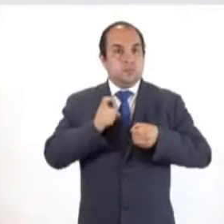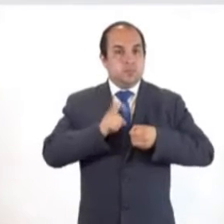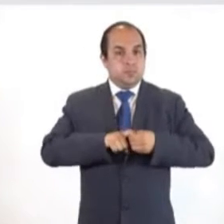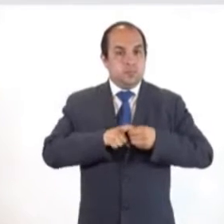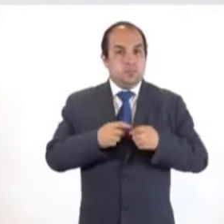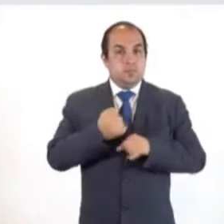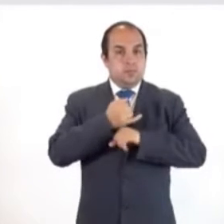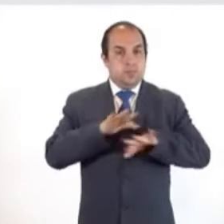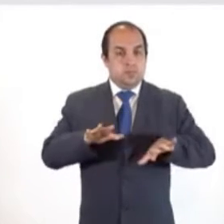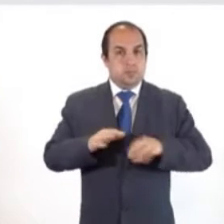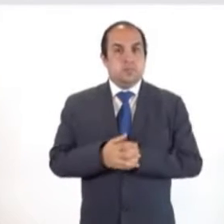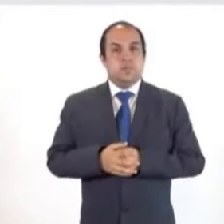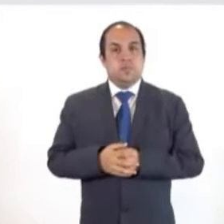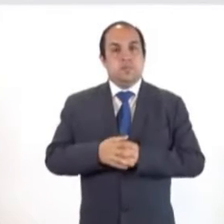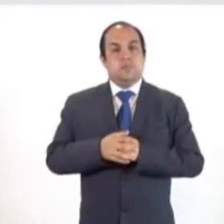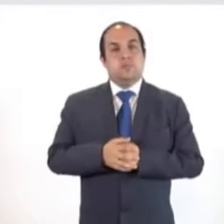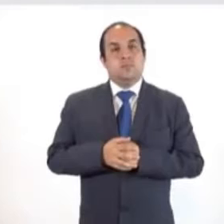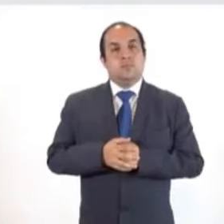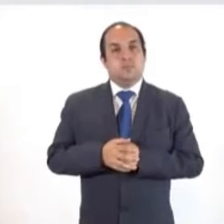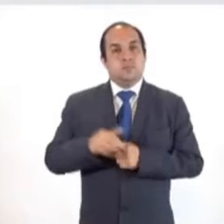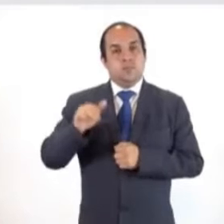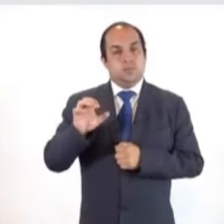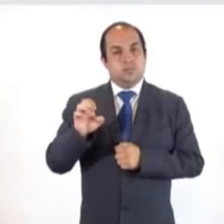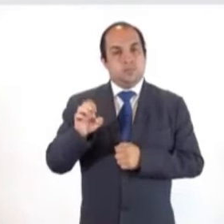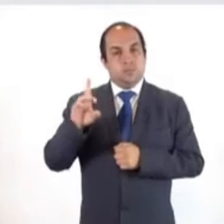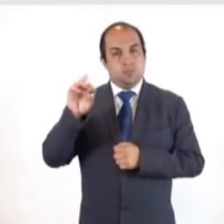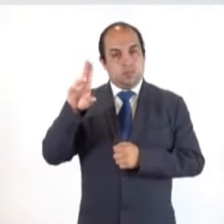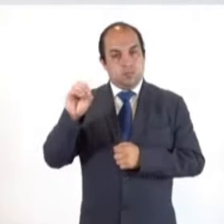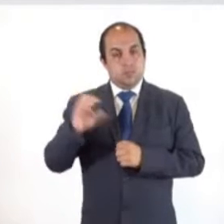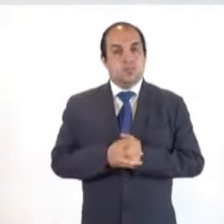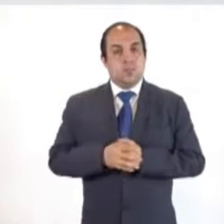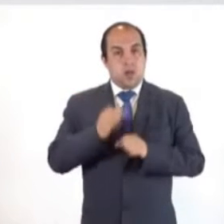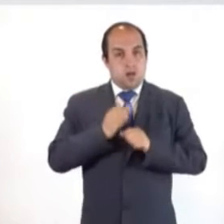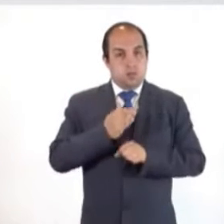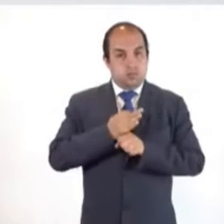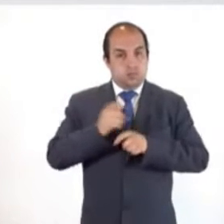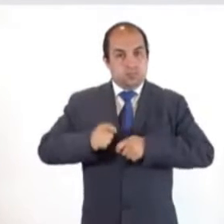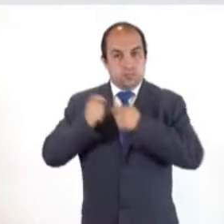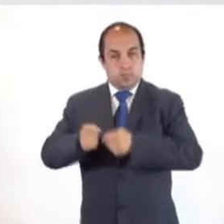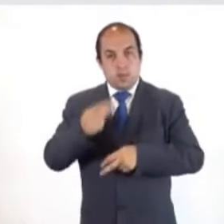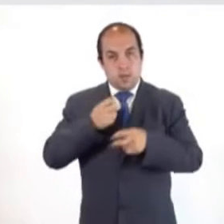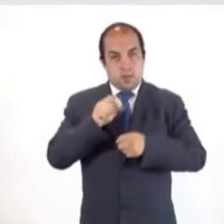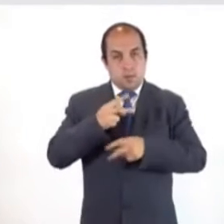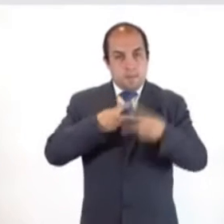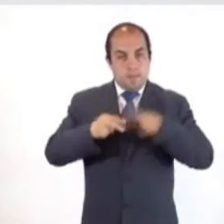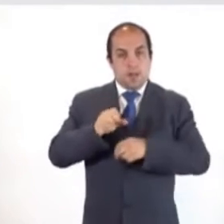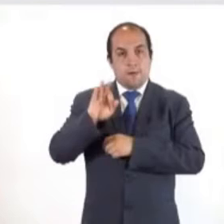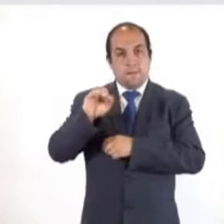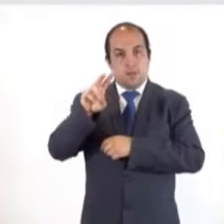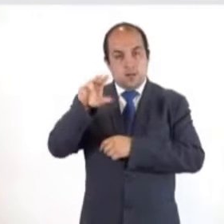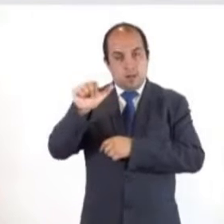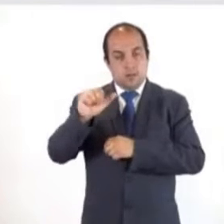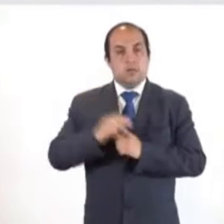que va a informar ahora Eduardo. Entonces, les doy la palabra. Está también Fadlala Cabani, el secretario de Desarrollo